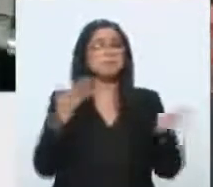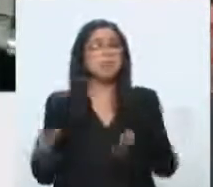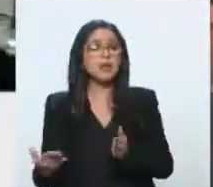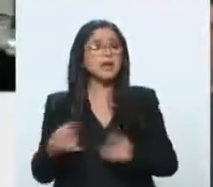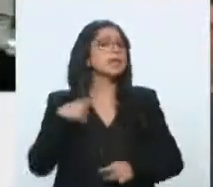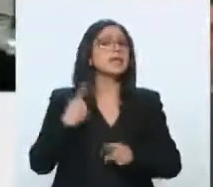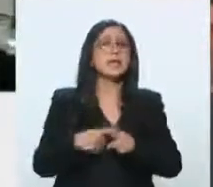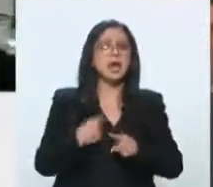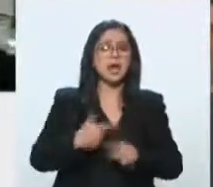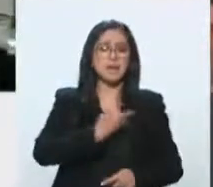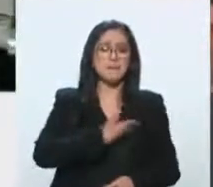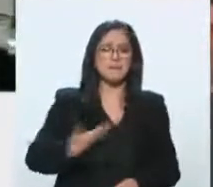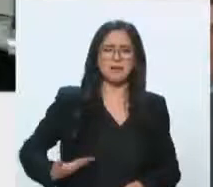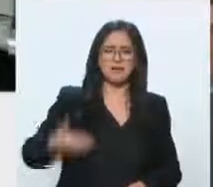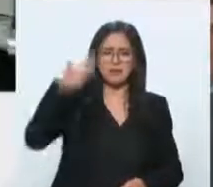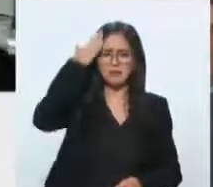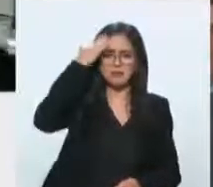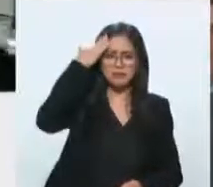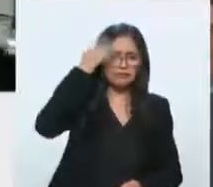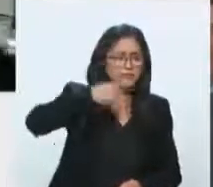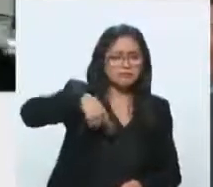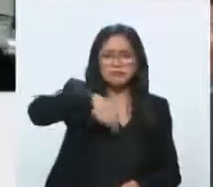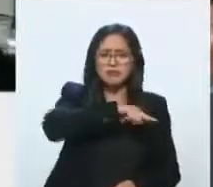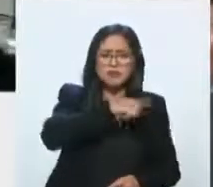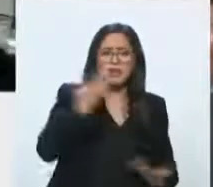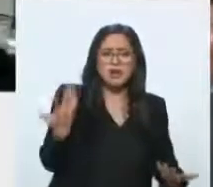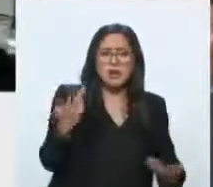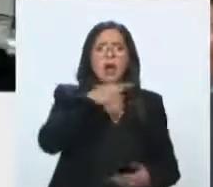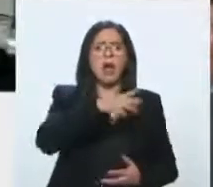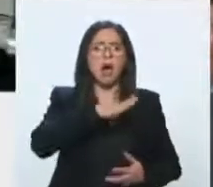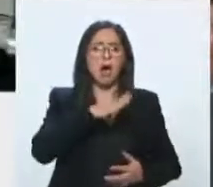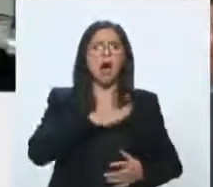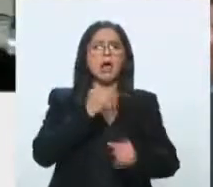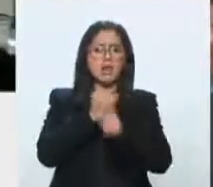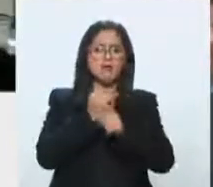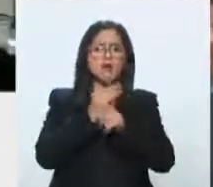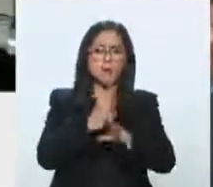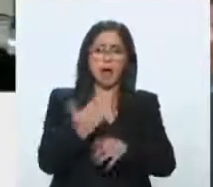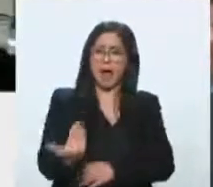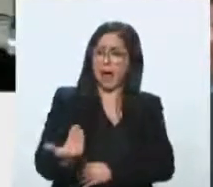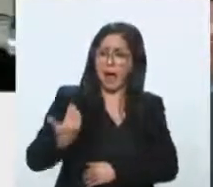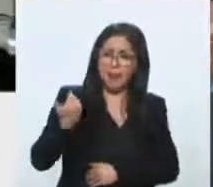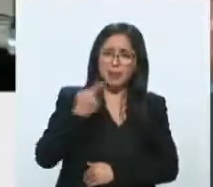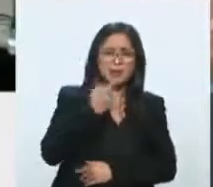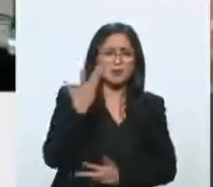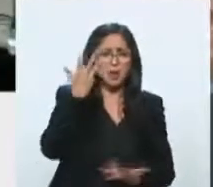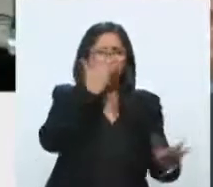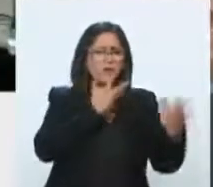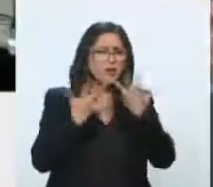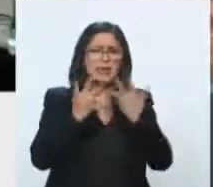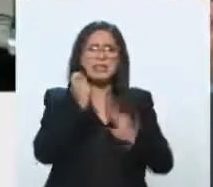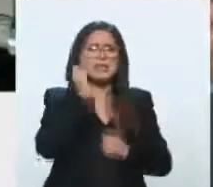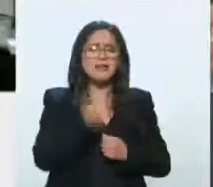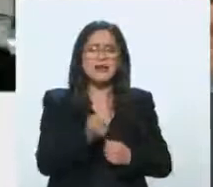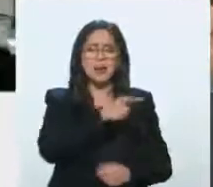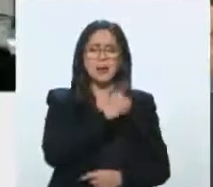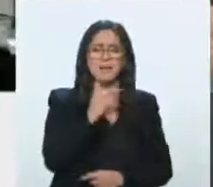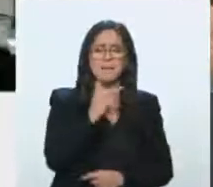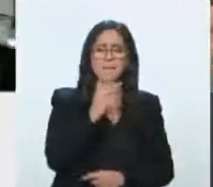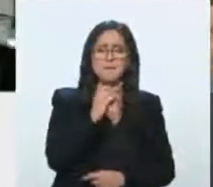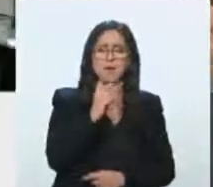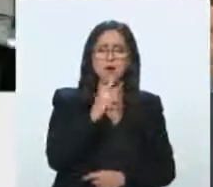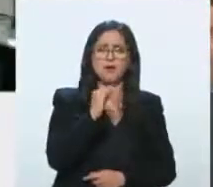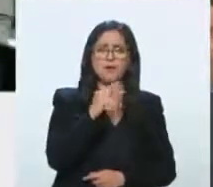presidencia, creo que hubo información un poco confusa al principio, que sugería que Porfirio Muñoz Ledo, por ser el